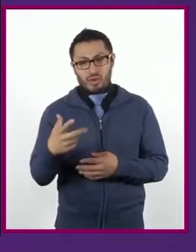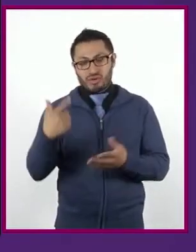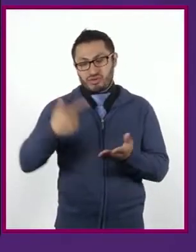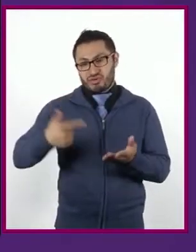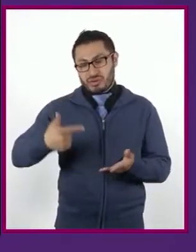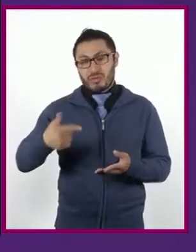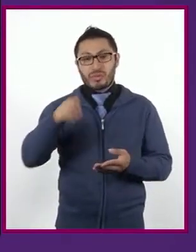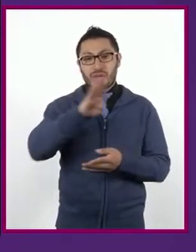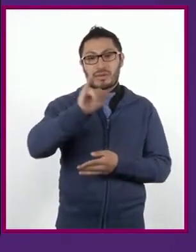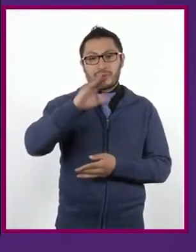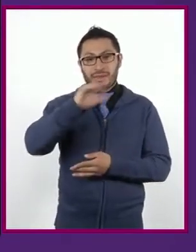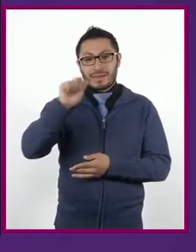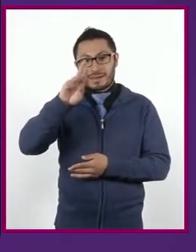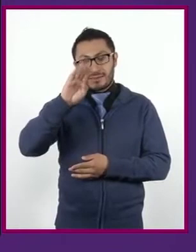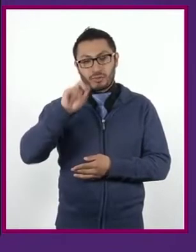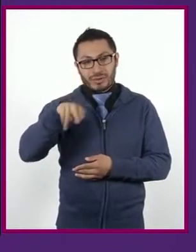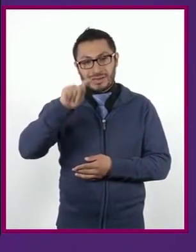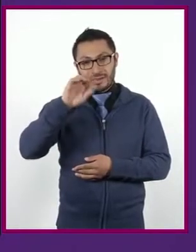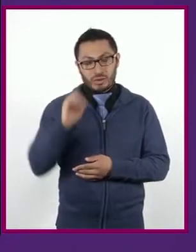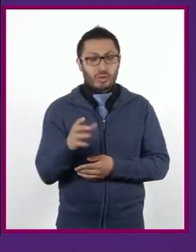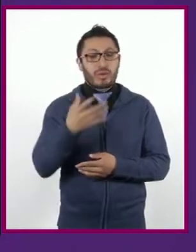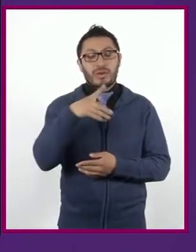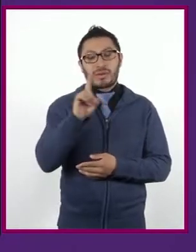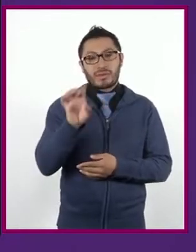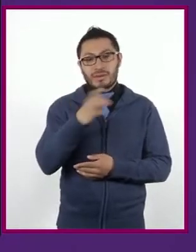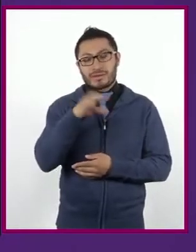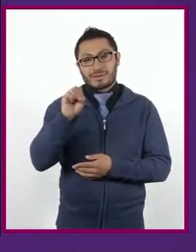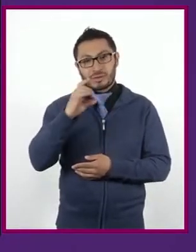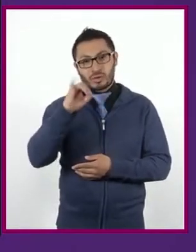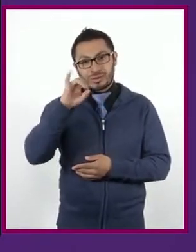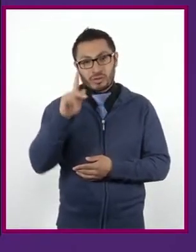bicarbonato de sodio, pero la proporción sigue siendo la misma.